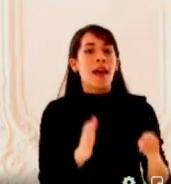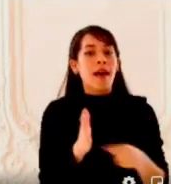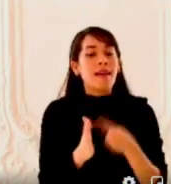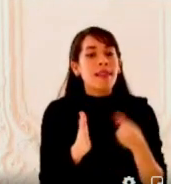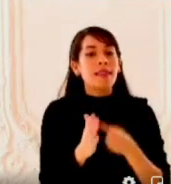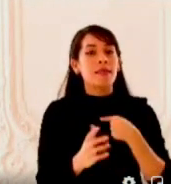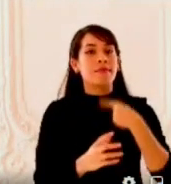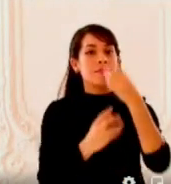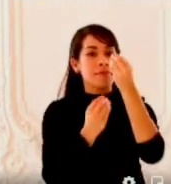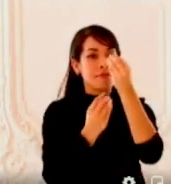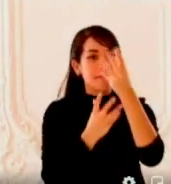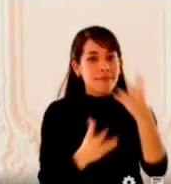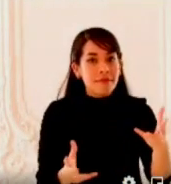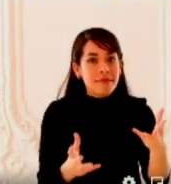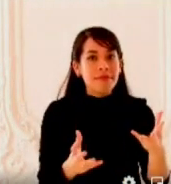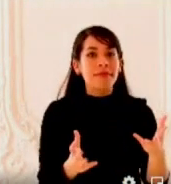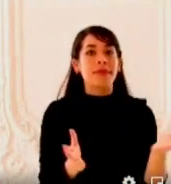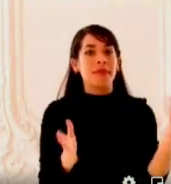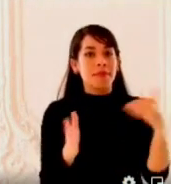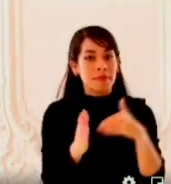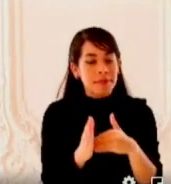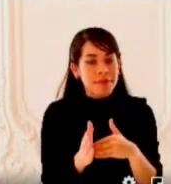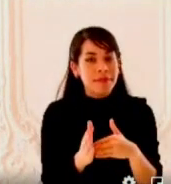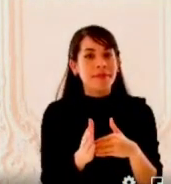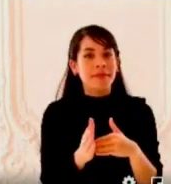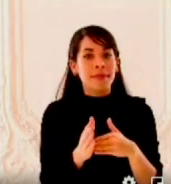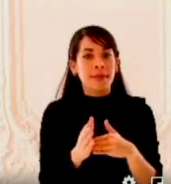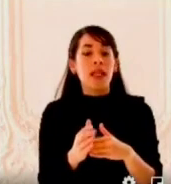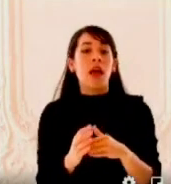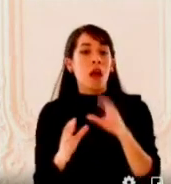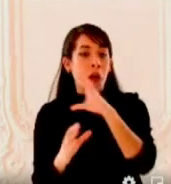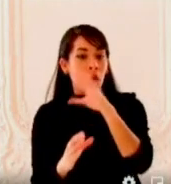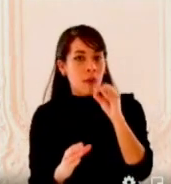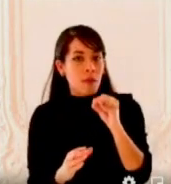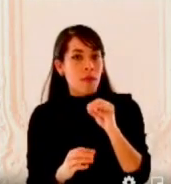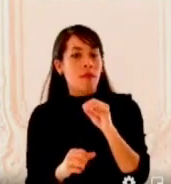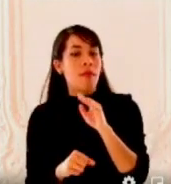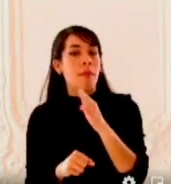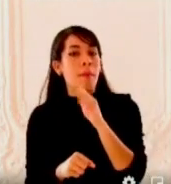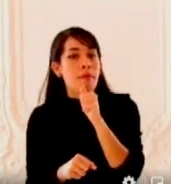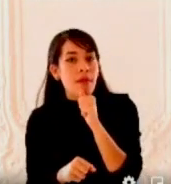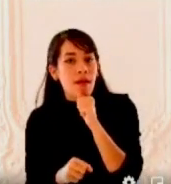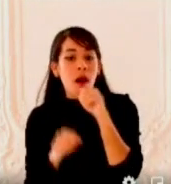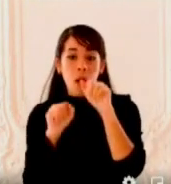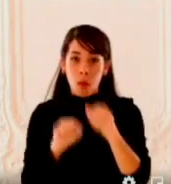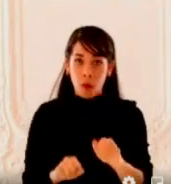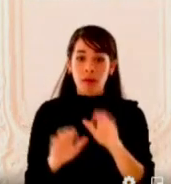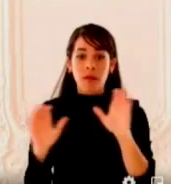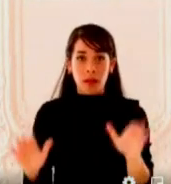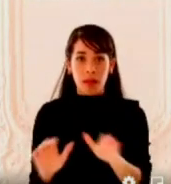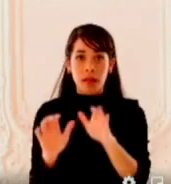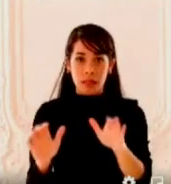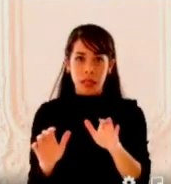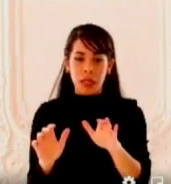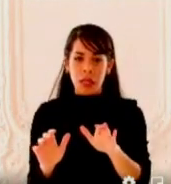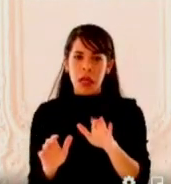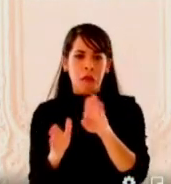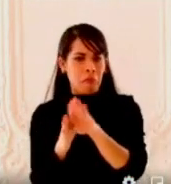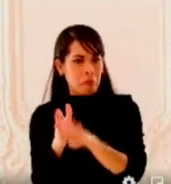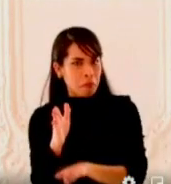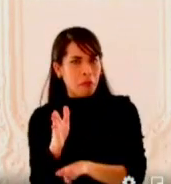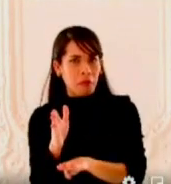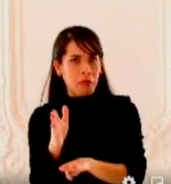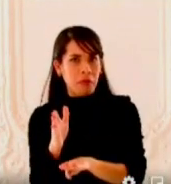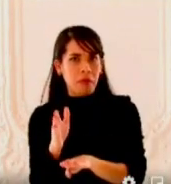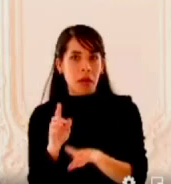áreas, sí, la empresa privada puede hacer una mejor labor a menor costo, y si es así, y a mí